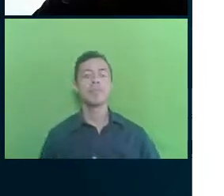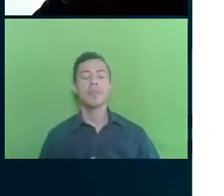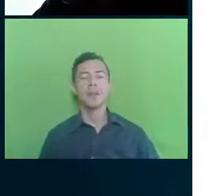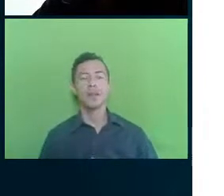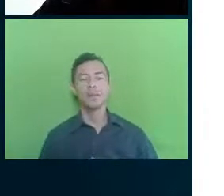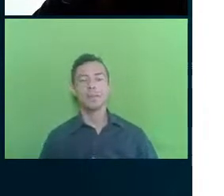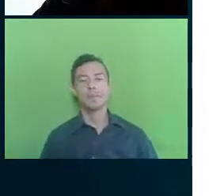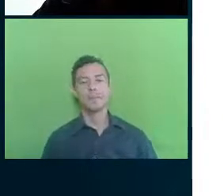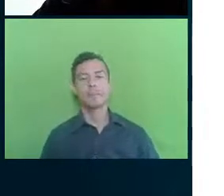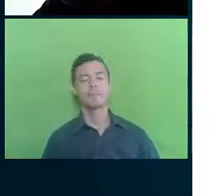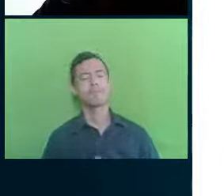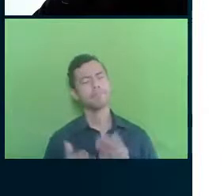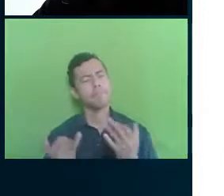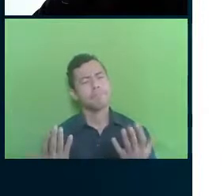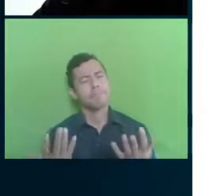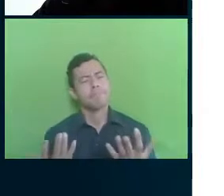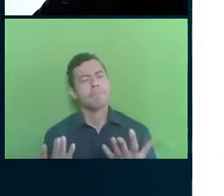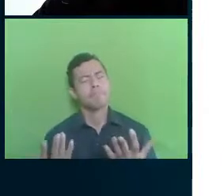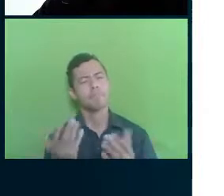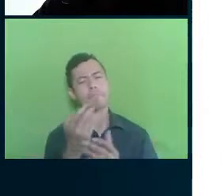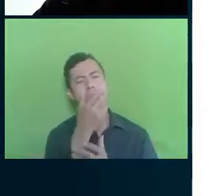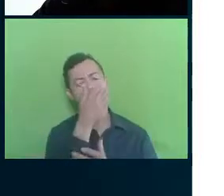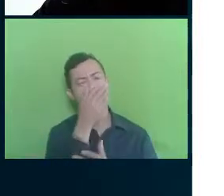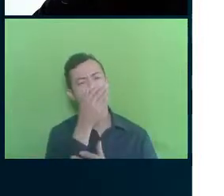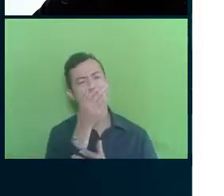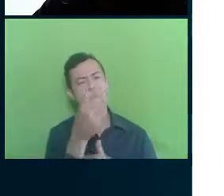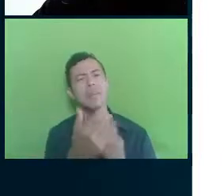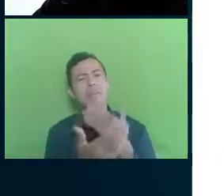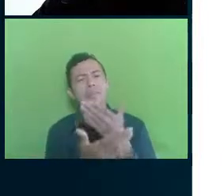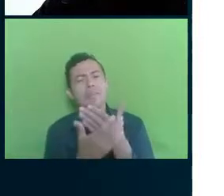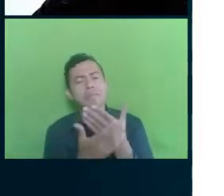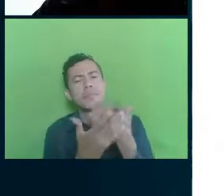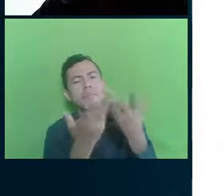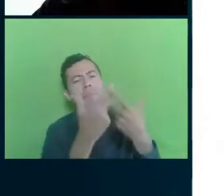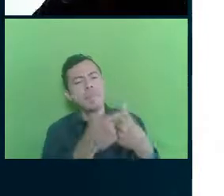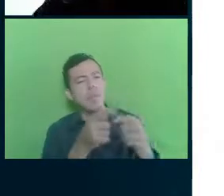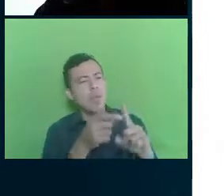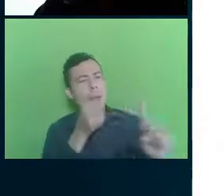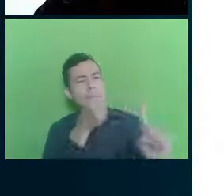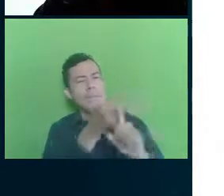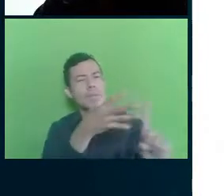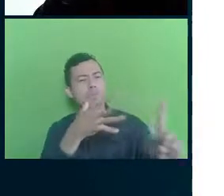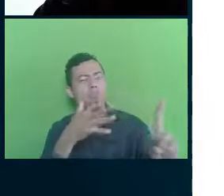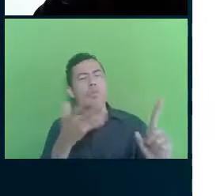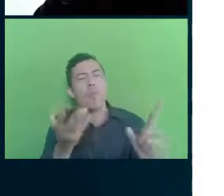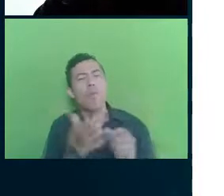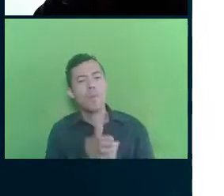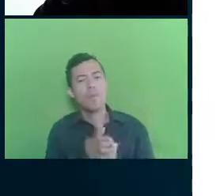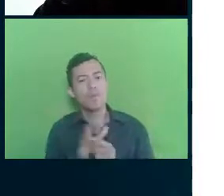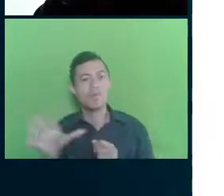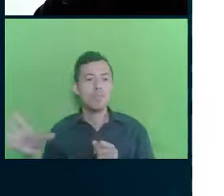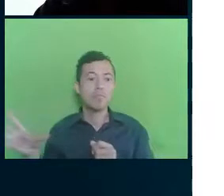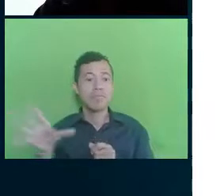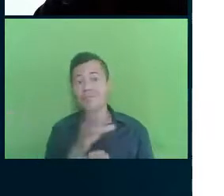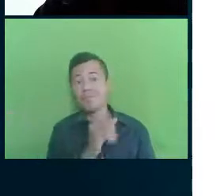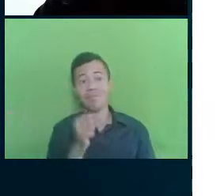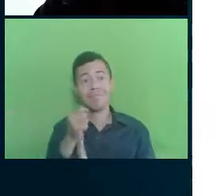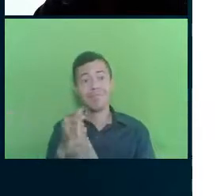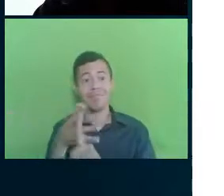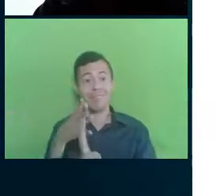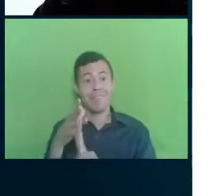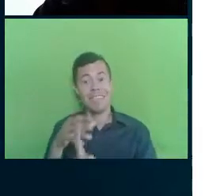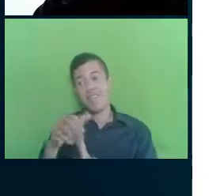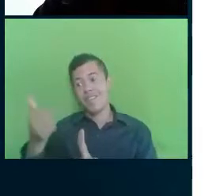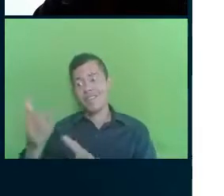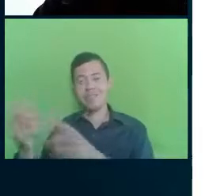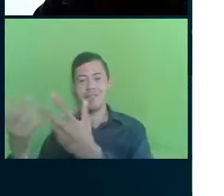través de qué industrias puede generar esto algún tipo de impacto, vemos que todas las industrias tienen un impacto, de pronto unas más que